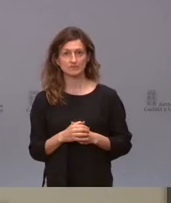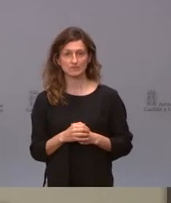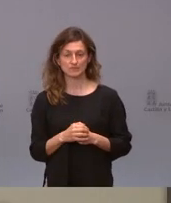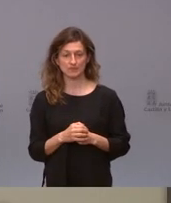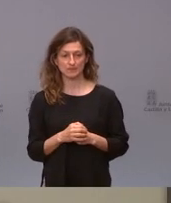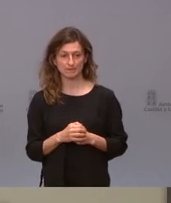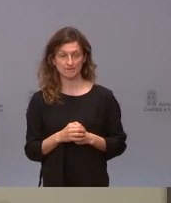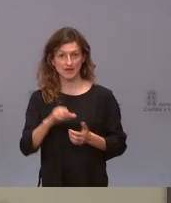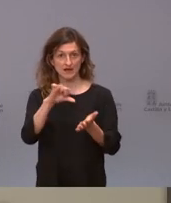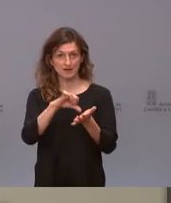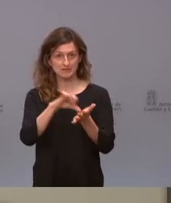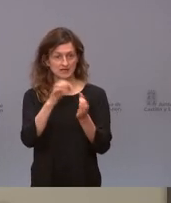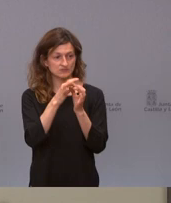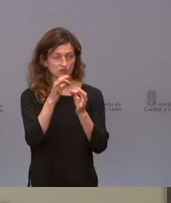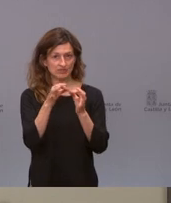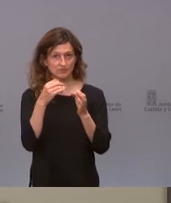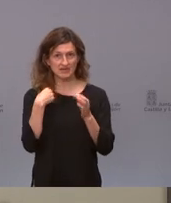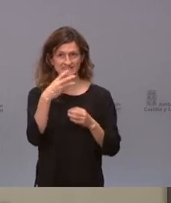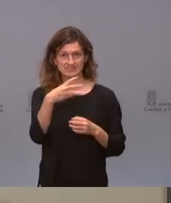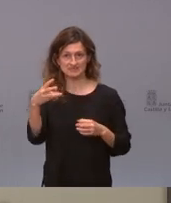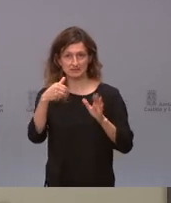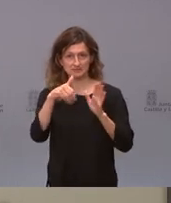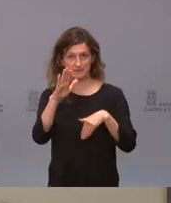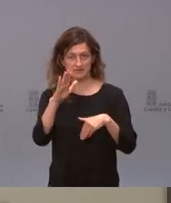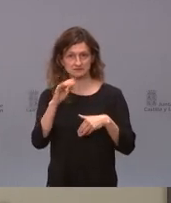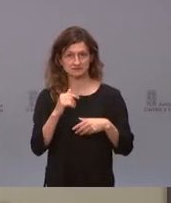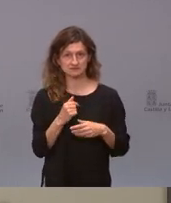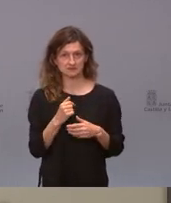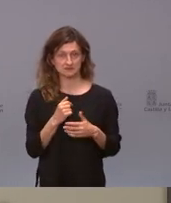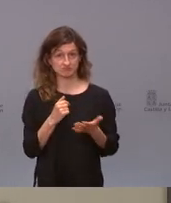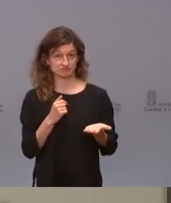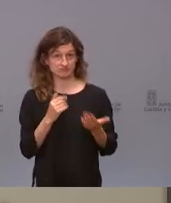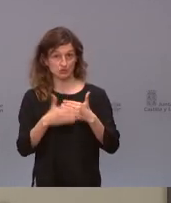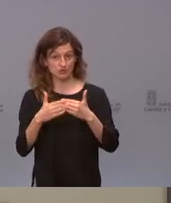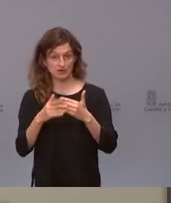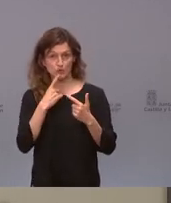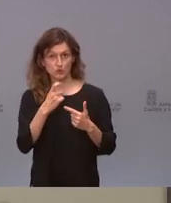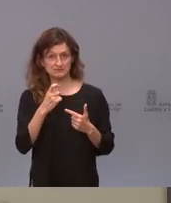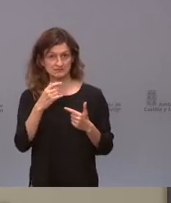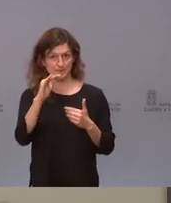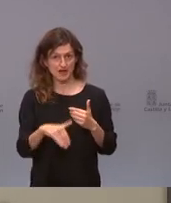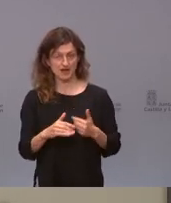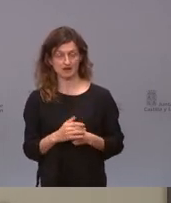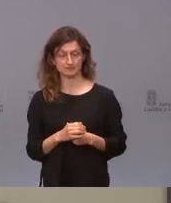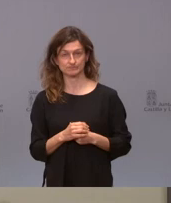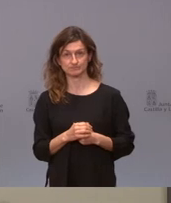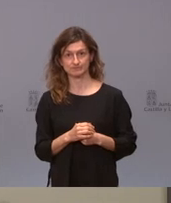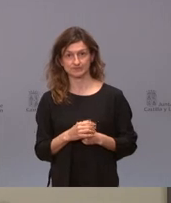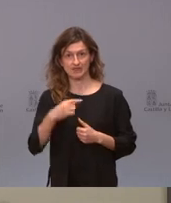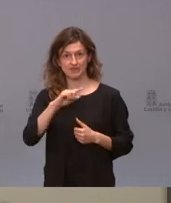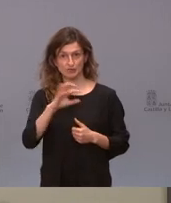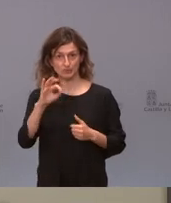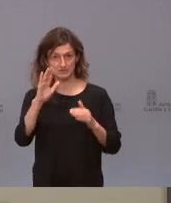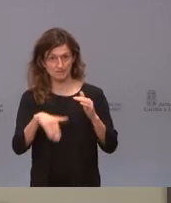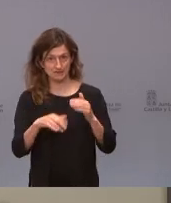algunas capitales de algunos municipios llevan más de tres semanas con estas medidas quiero decir que está costando bajada es decir saldos y es el límite de 150 no sería